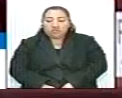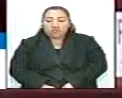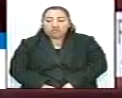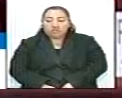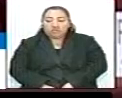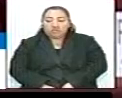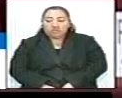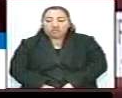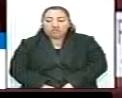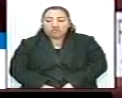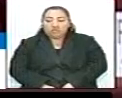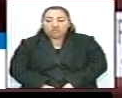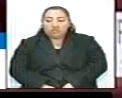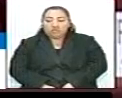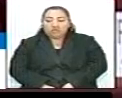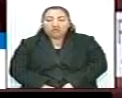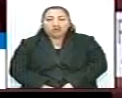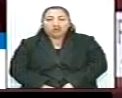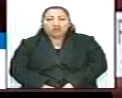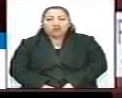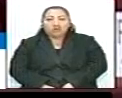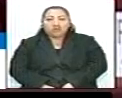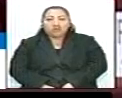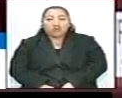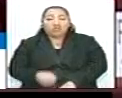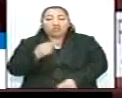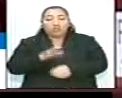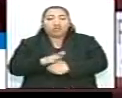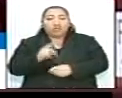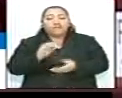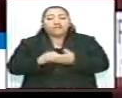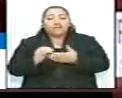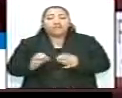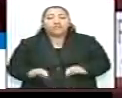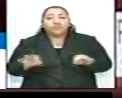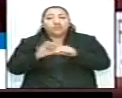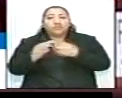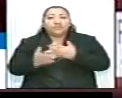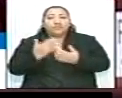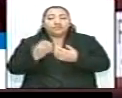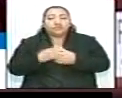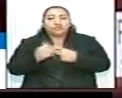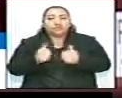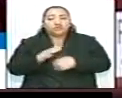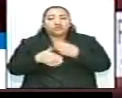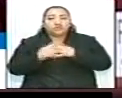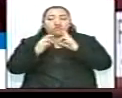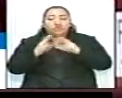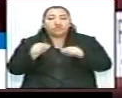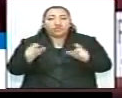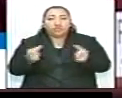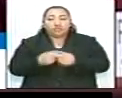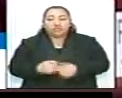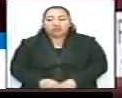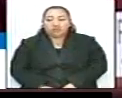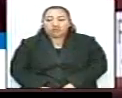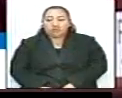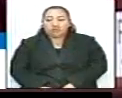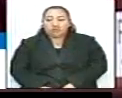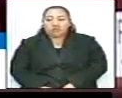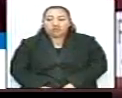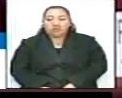no solamente a cumplir esta meta, sino que a facilitar a través de ello al éxito de los resultados de la presente comisión. Presidente.